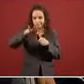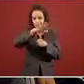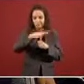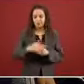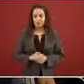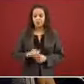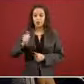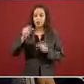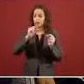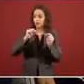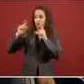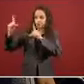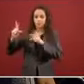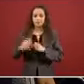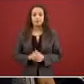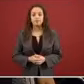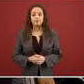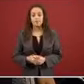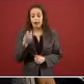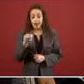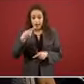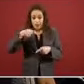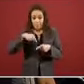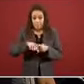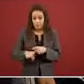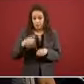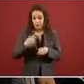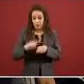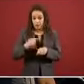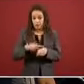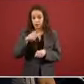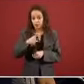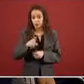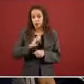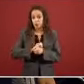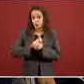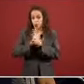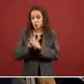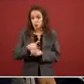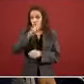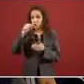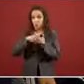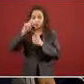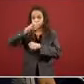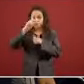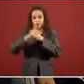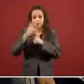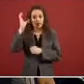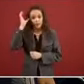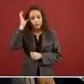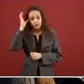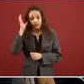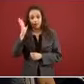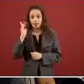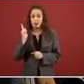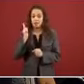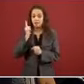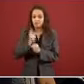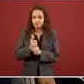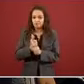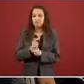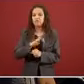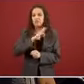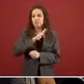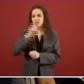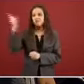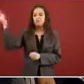Bueno, a partir de que supimos del coronavirus en China, nos dimos a la tarea que de algún modo nos dimos cuenta que iba a llegar a México